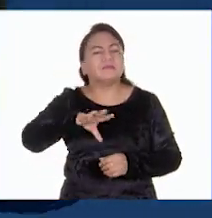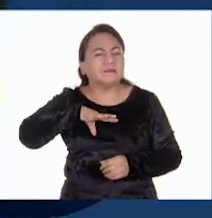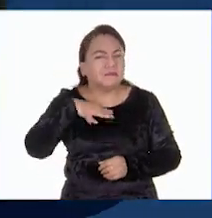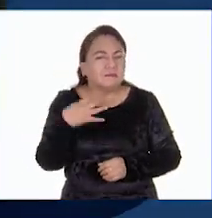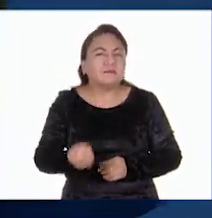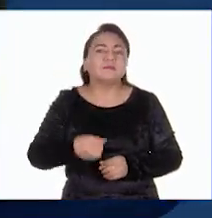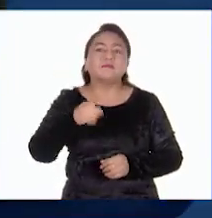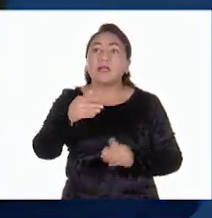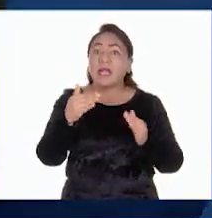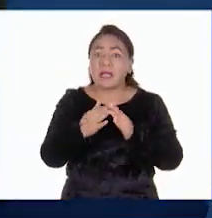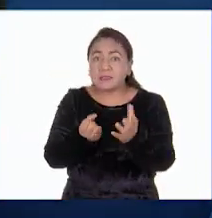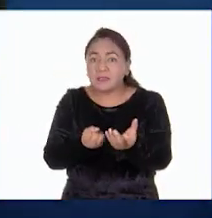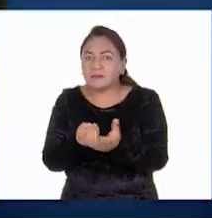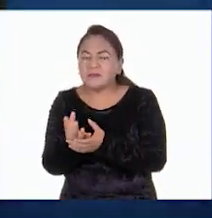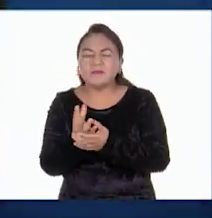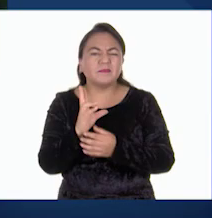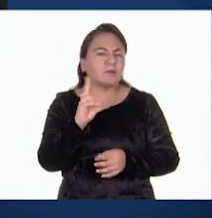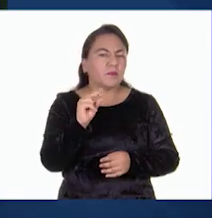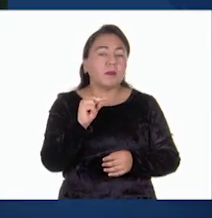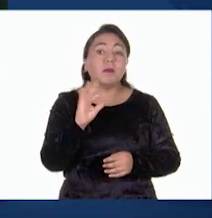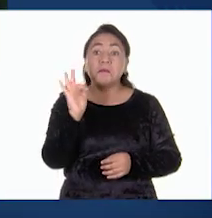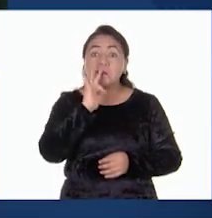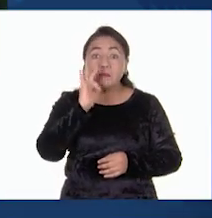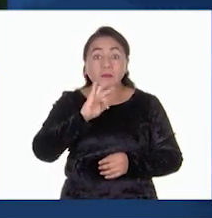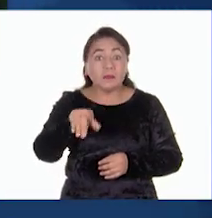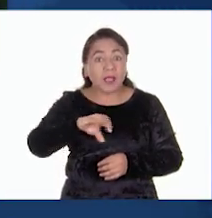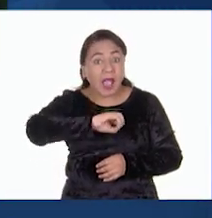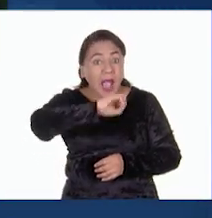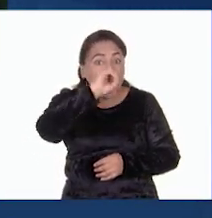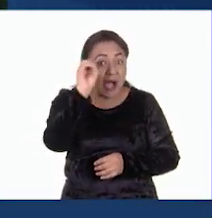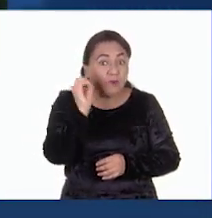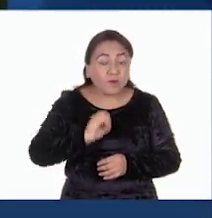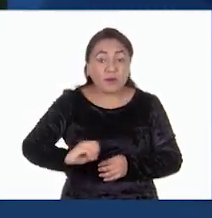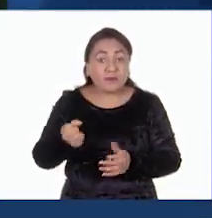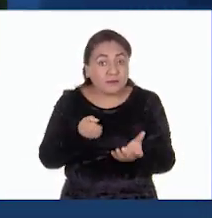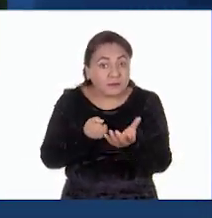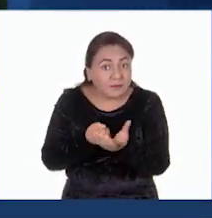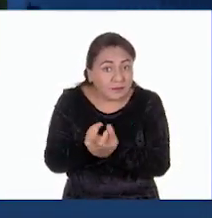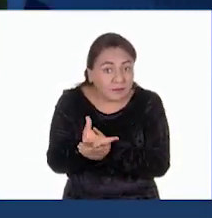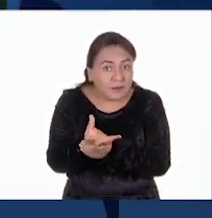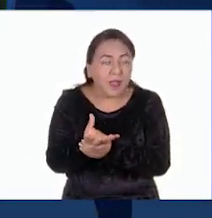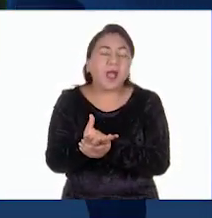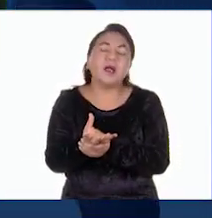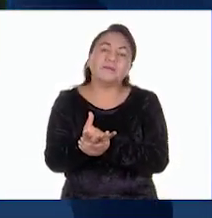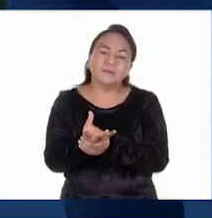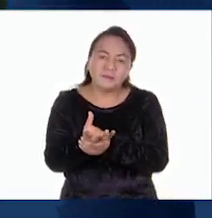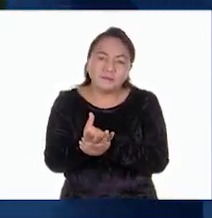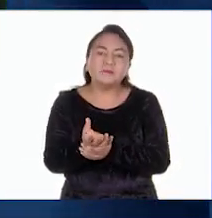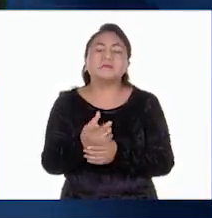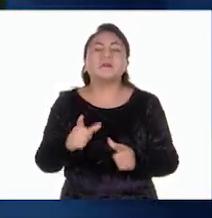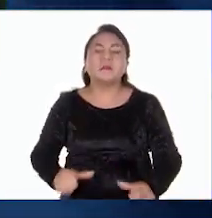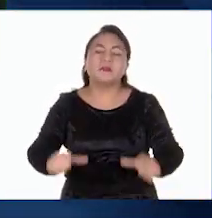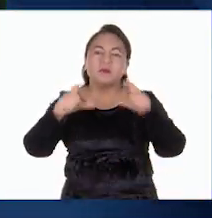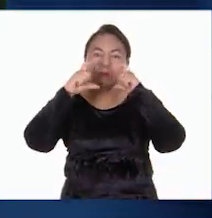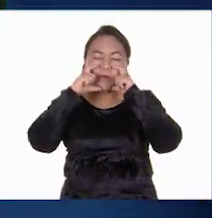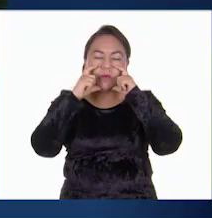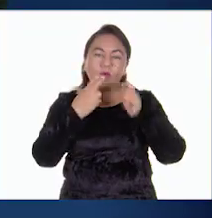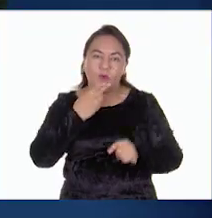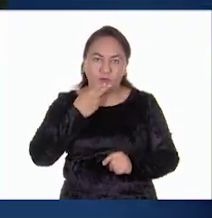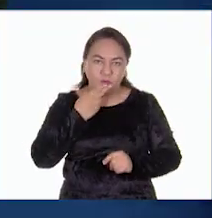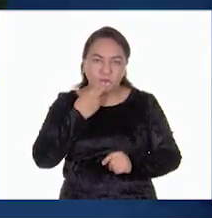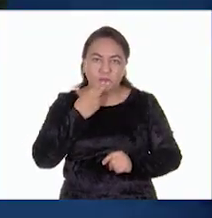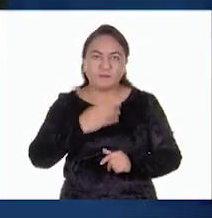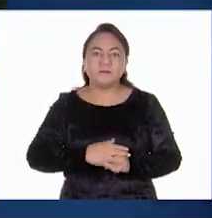no salir de casa a menos que sea muy necesario. Si lo haces, utiliza el